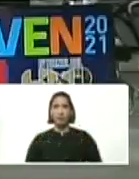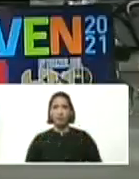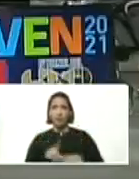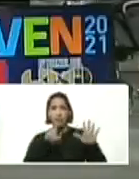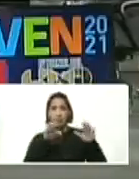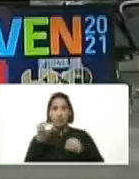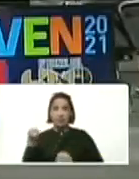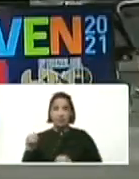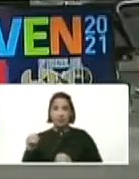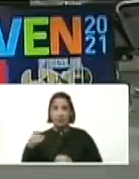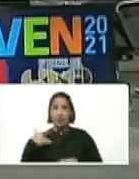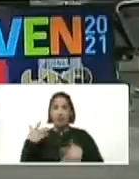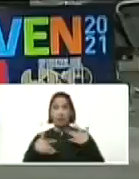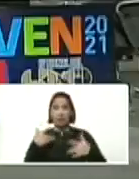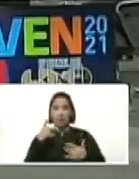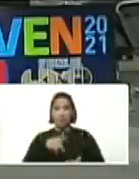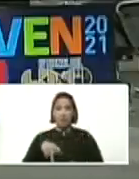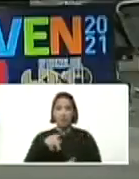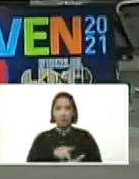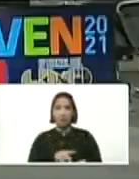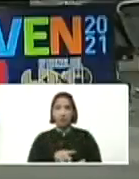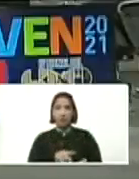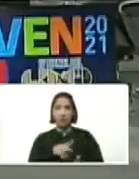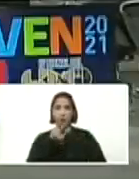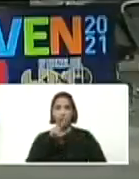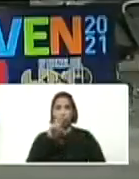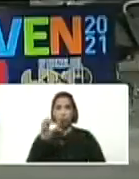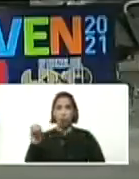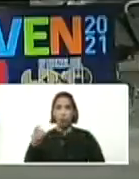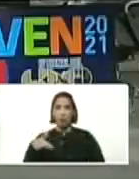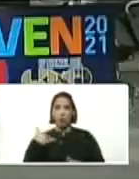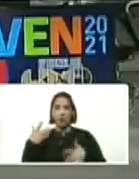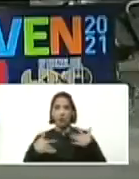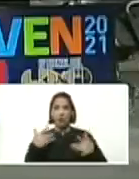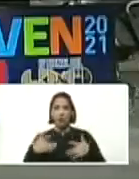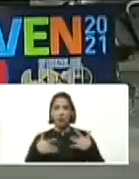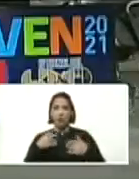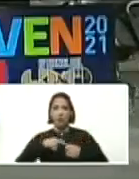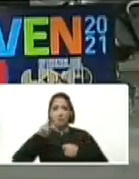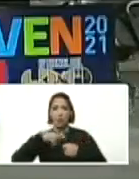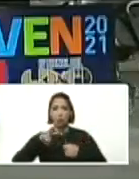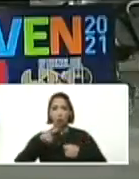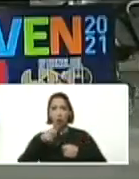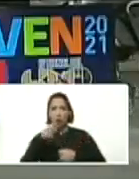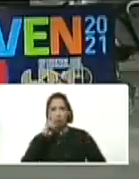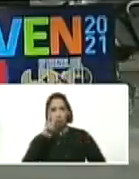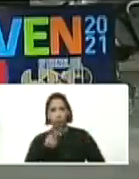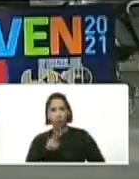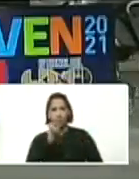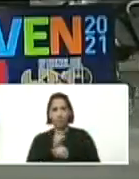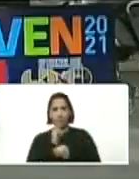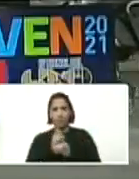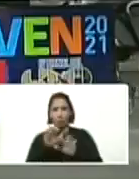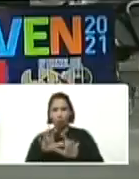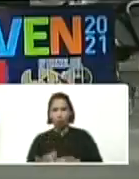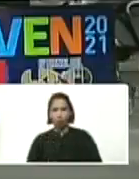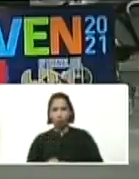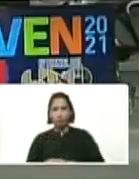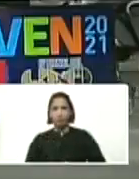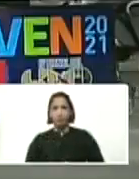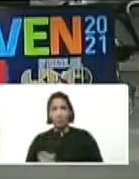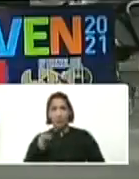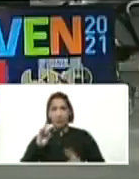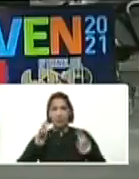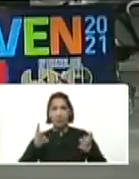600 actividades presenciales, 200 actividades virtuales. Hay